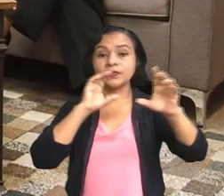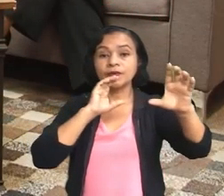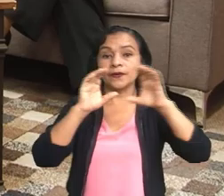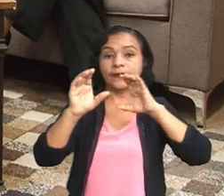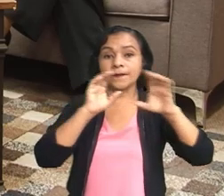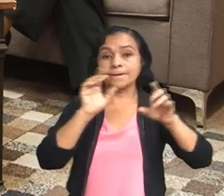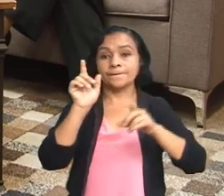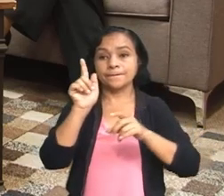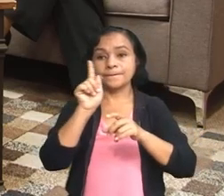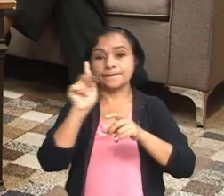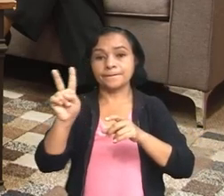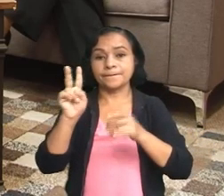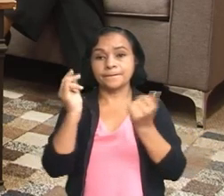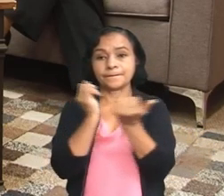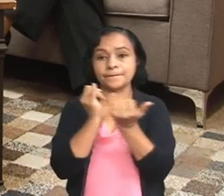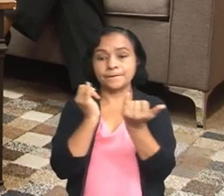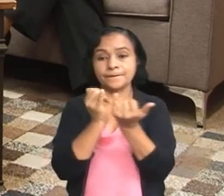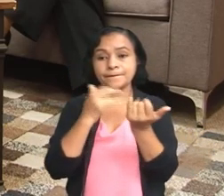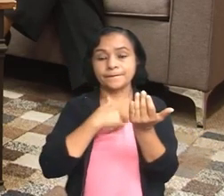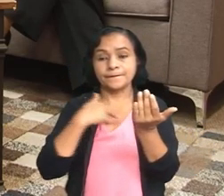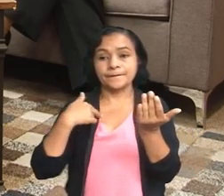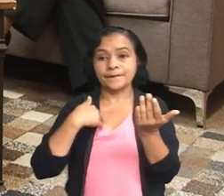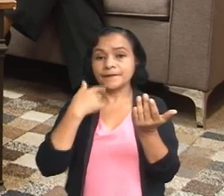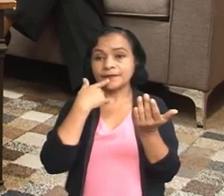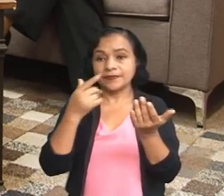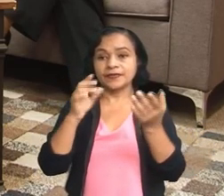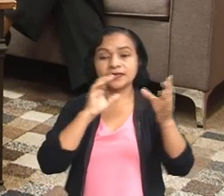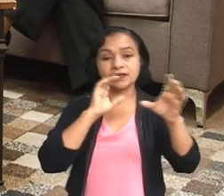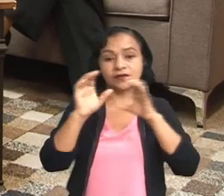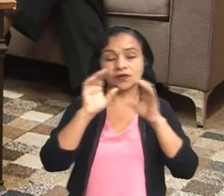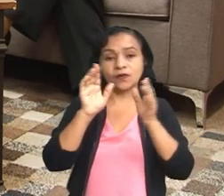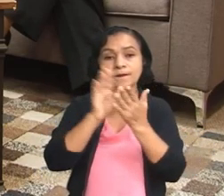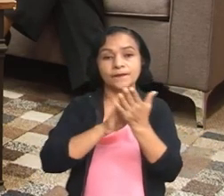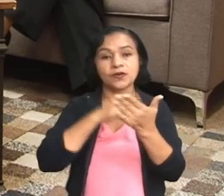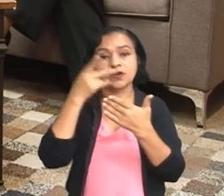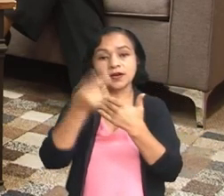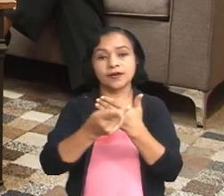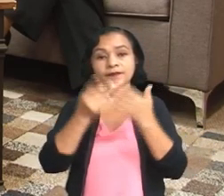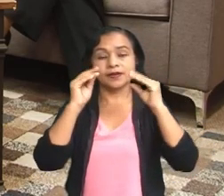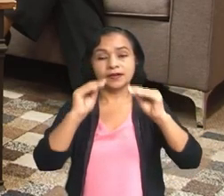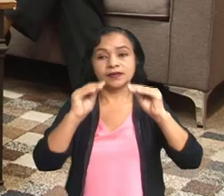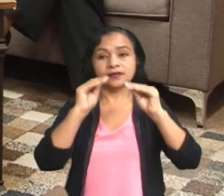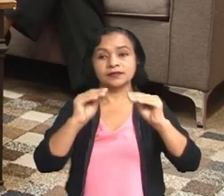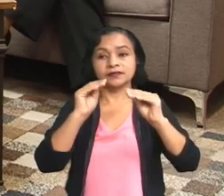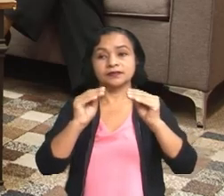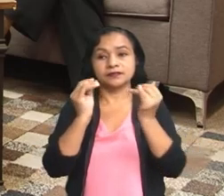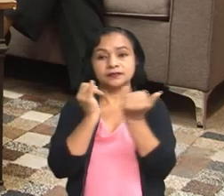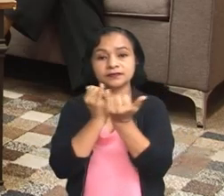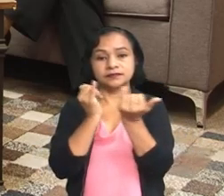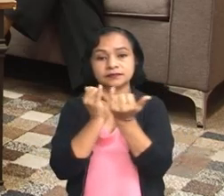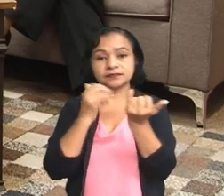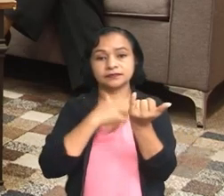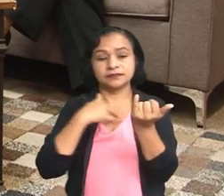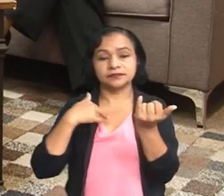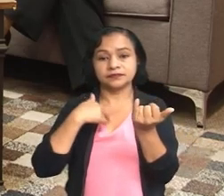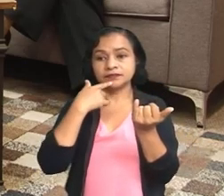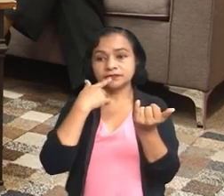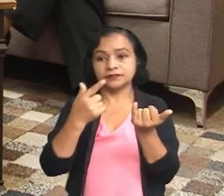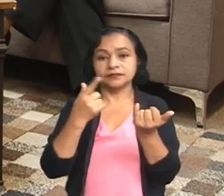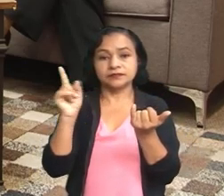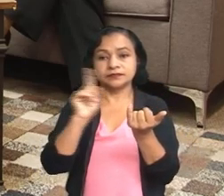comunicación, que sí. Esos espacios de comunicación con programas educativos también contribuyen, pues siempre en el campo de la educación, y ya